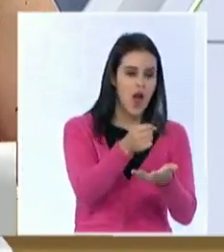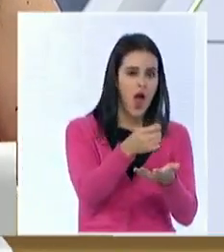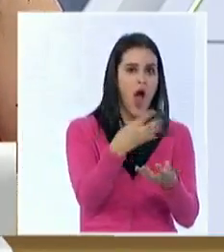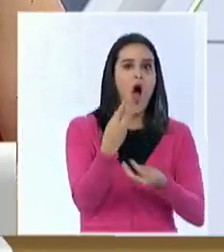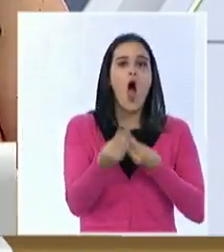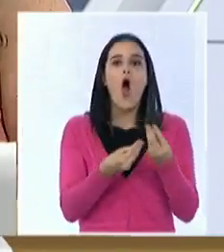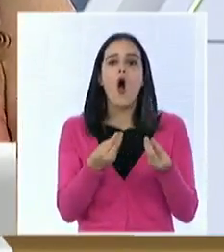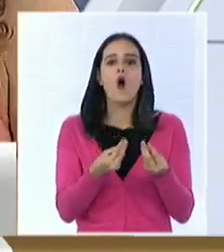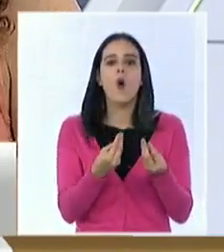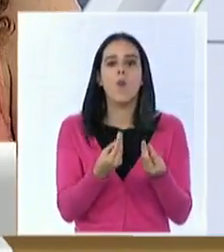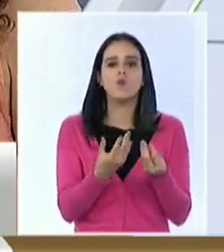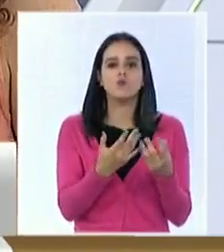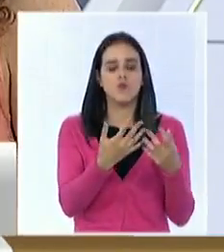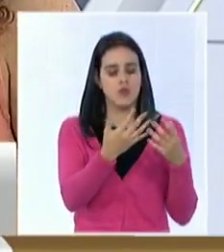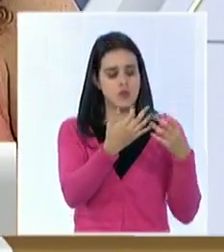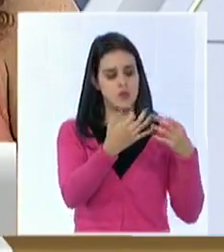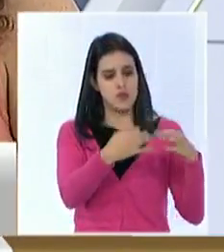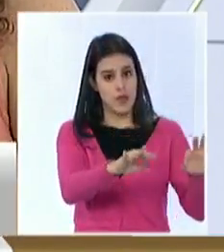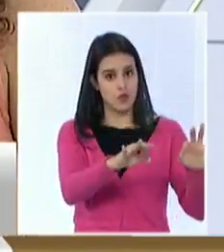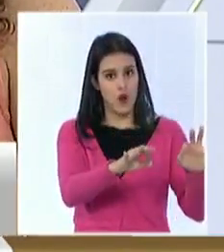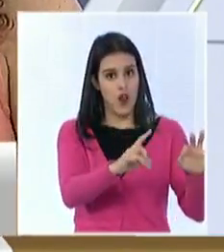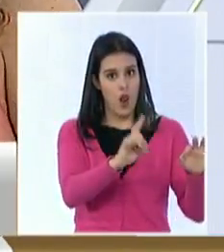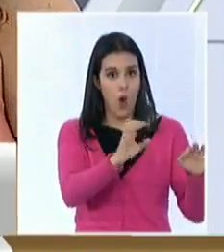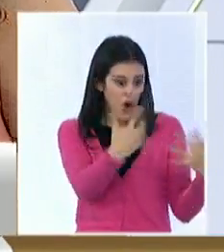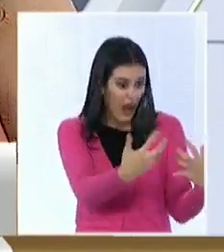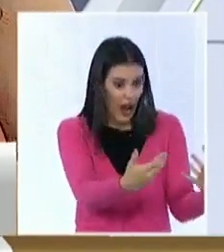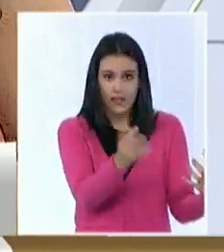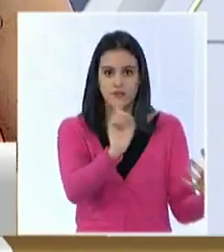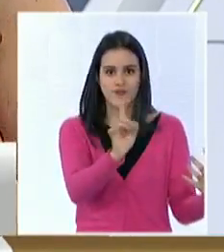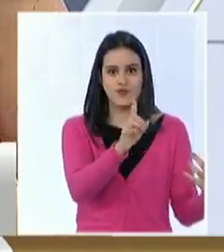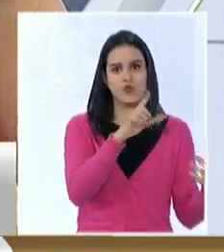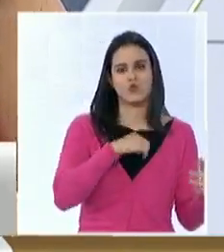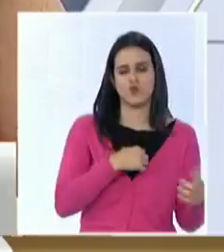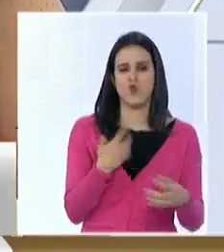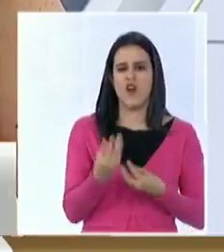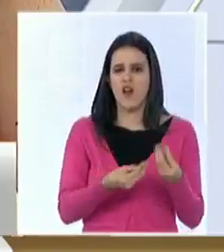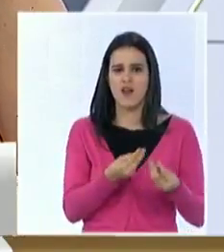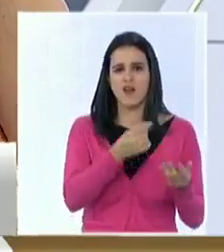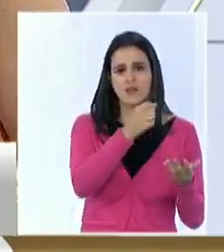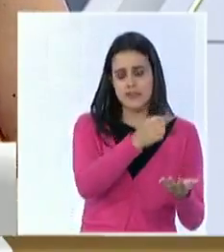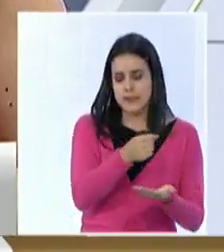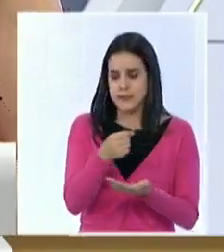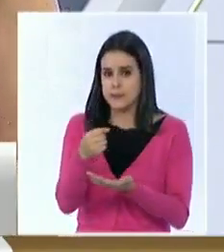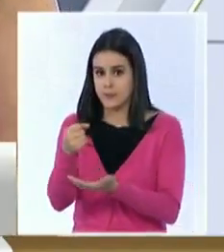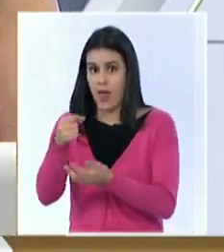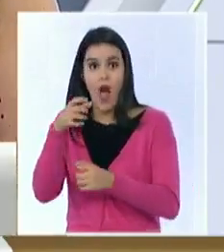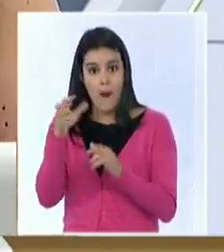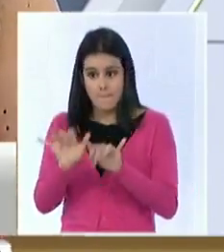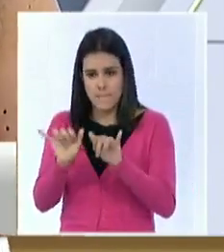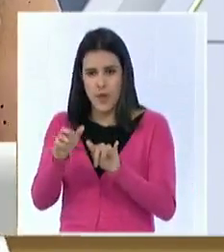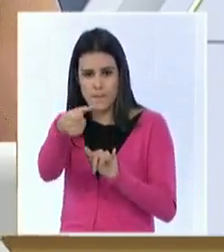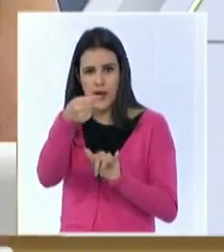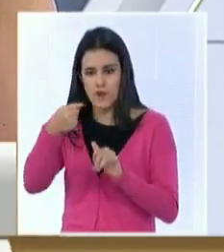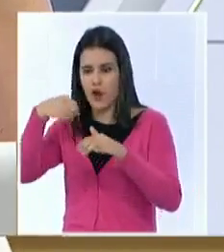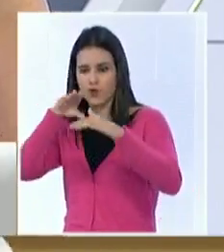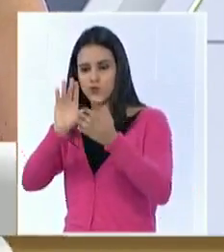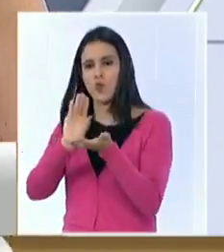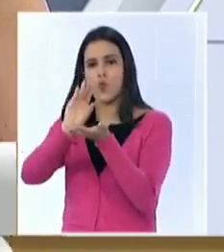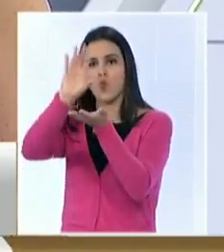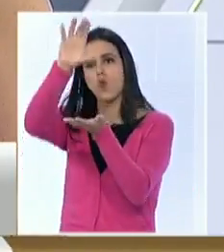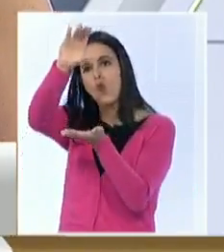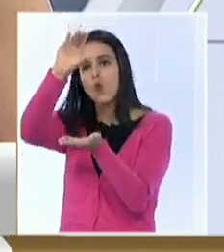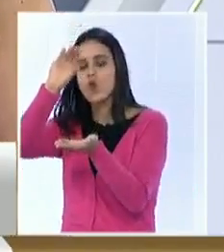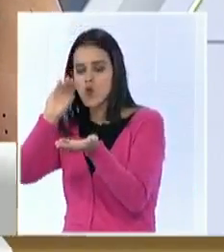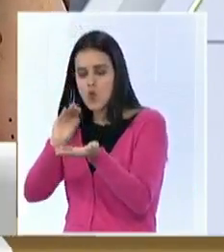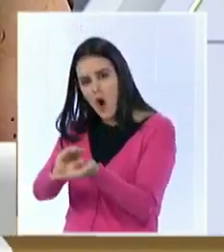menos fría de la nevera o del refrigerador. Si estoy apurado, si tengo una emergencia, no descongelé a